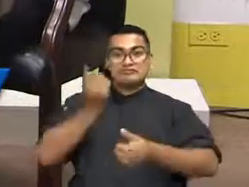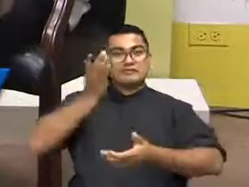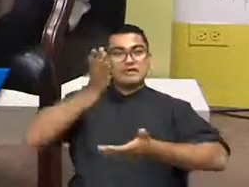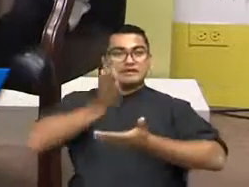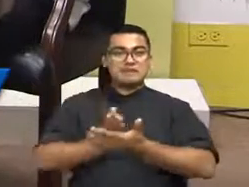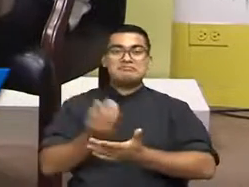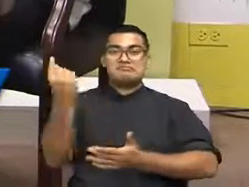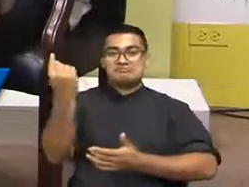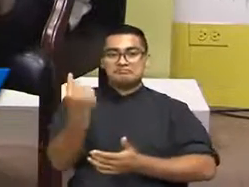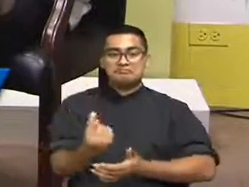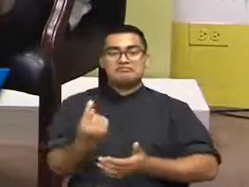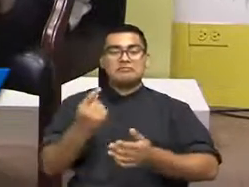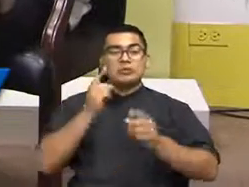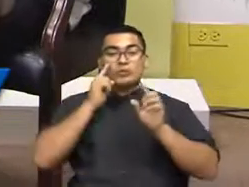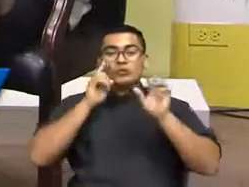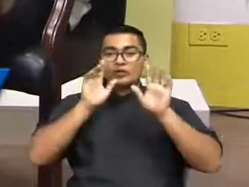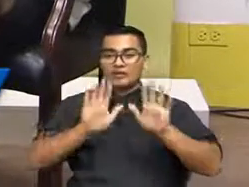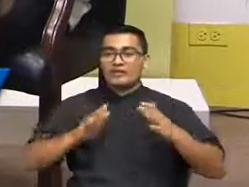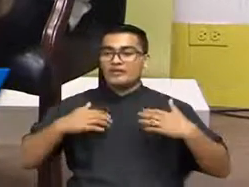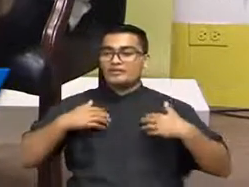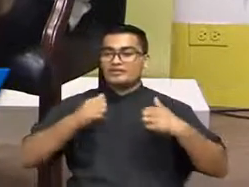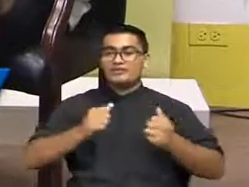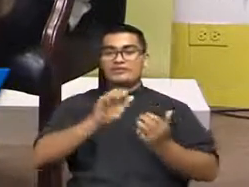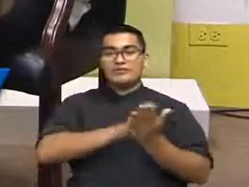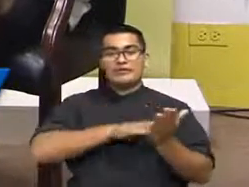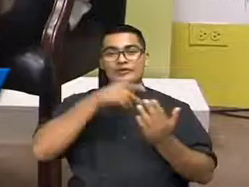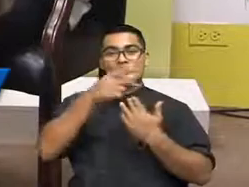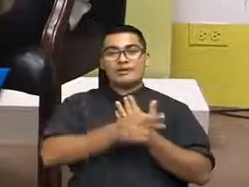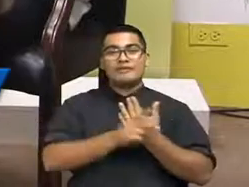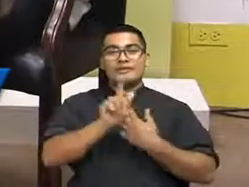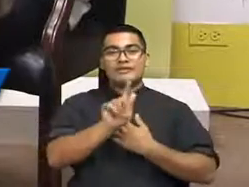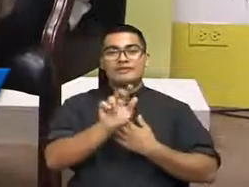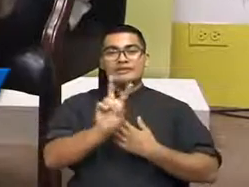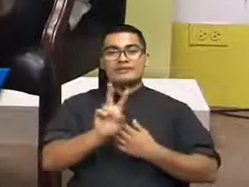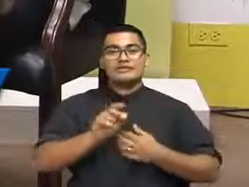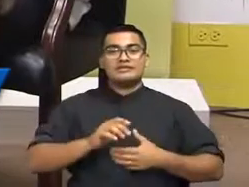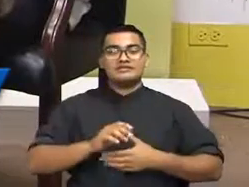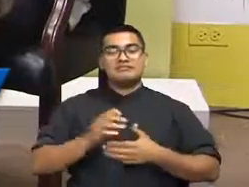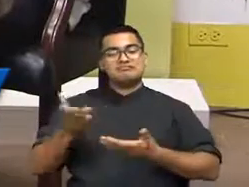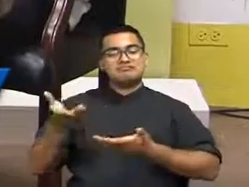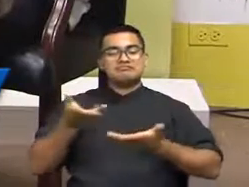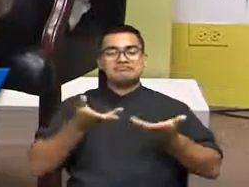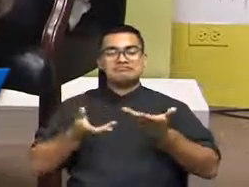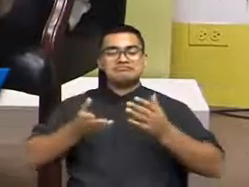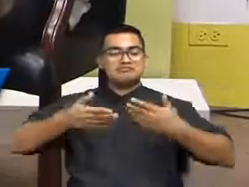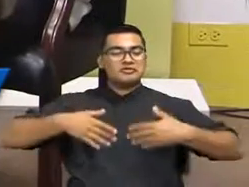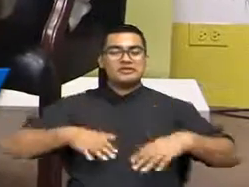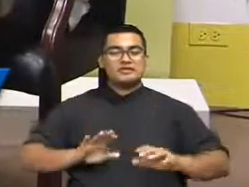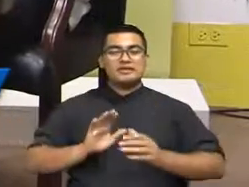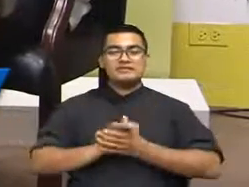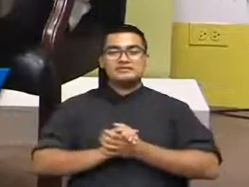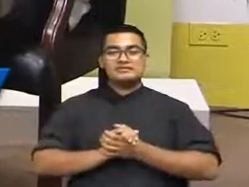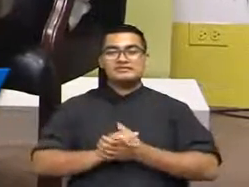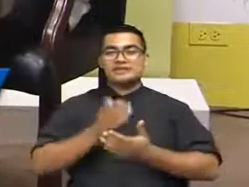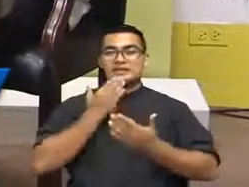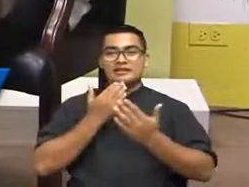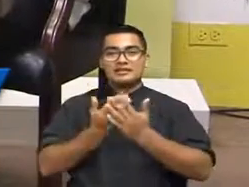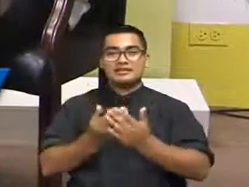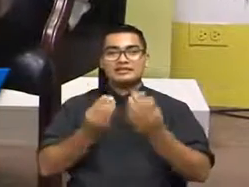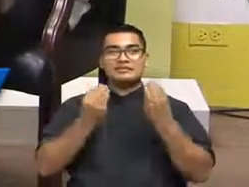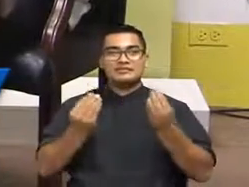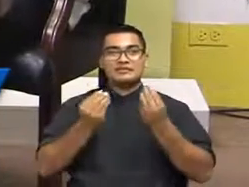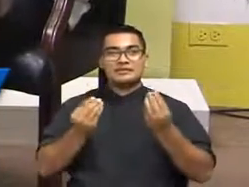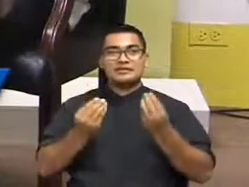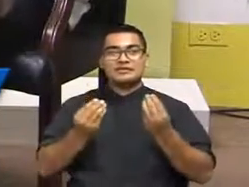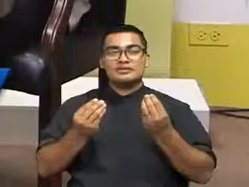programa Prevenir en Salud y, por supuesto, primera vez en un programa de televisión. Okay, primeramente. Siéntase en confianza. Muchísimas gracias por la